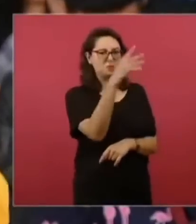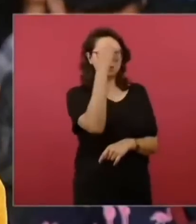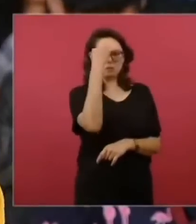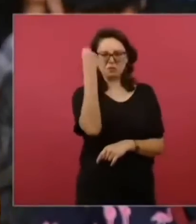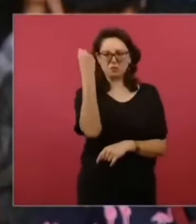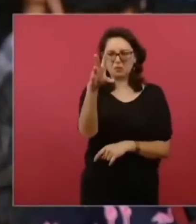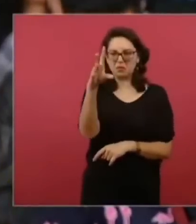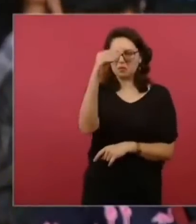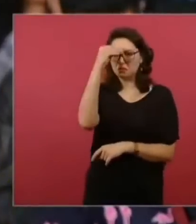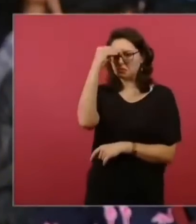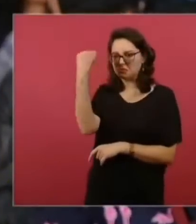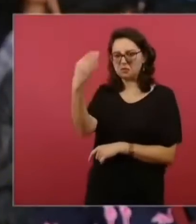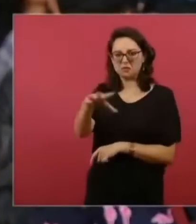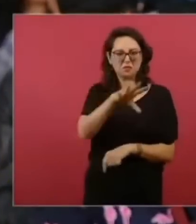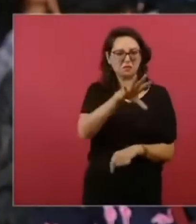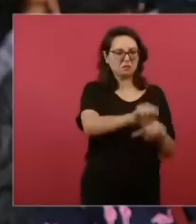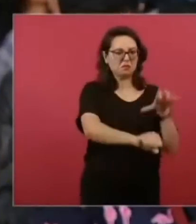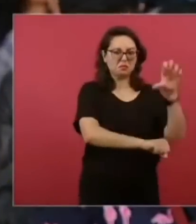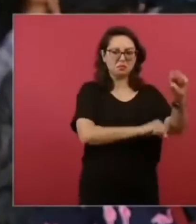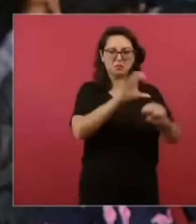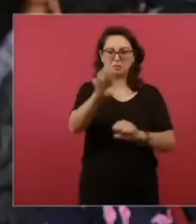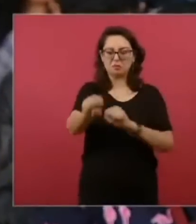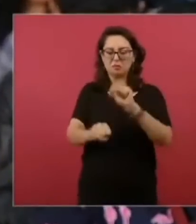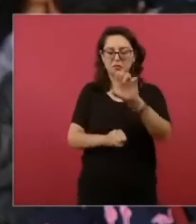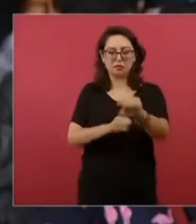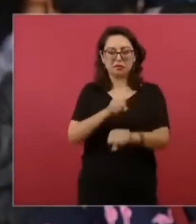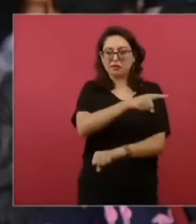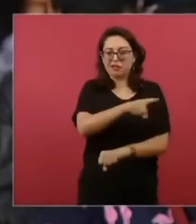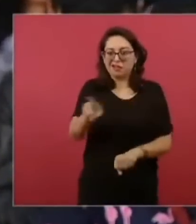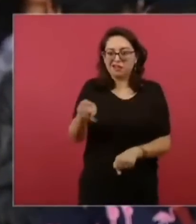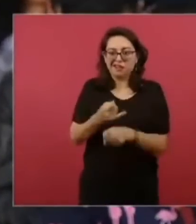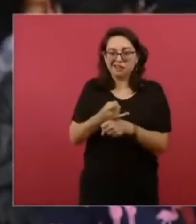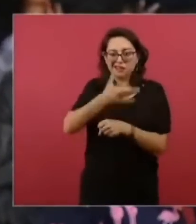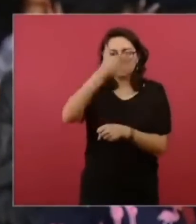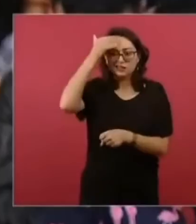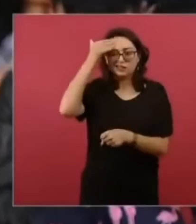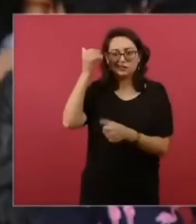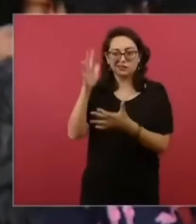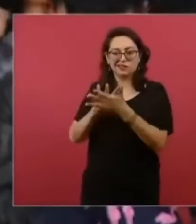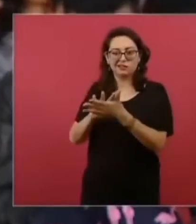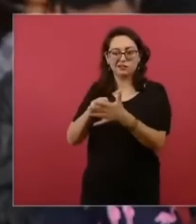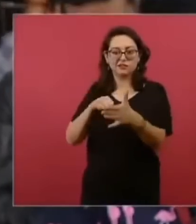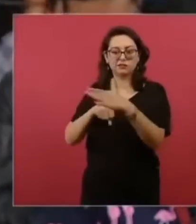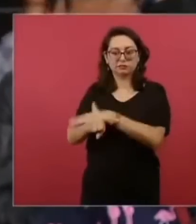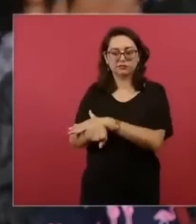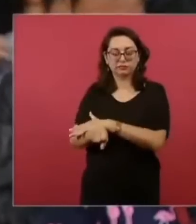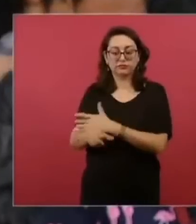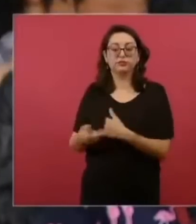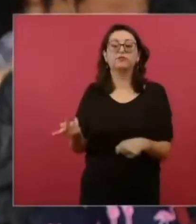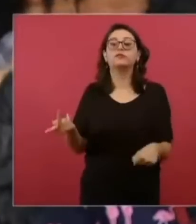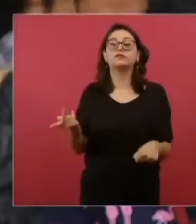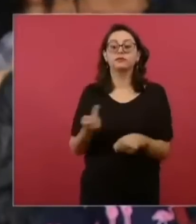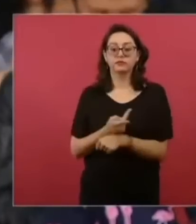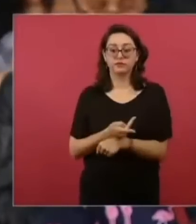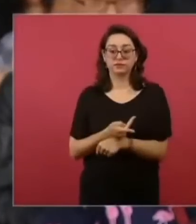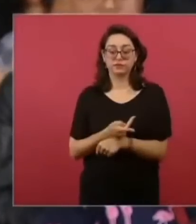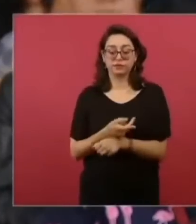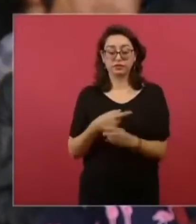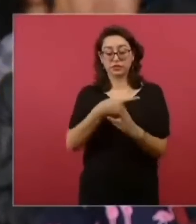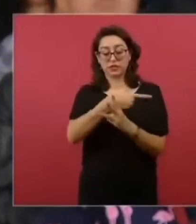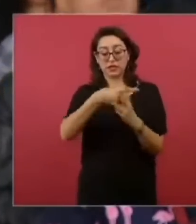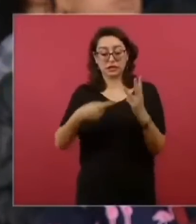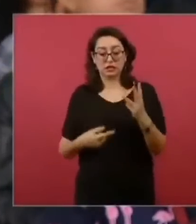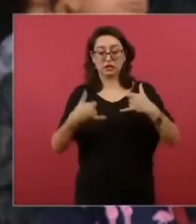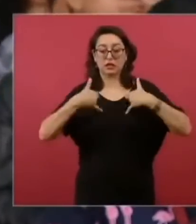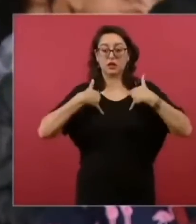que cuando el abogado, la primera abogada que le pone derechos humanos a estos